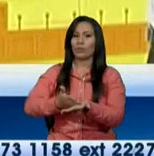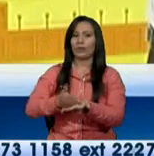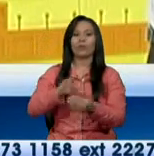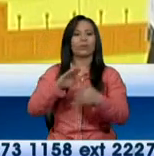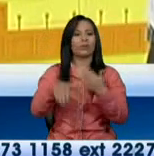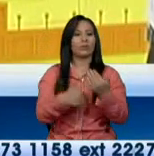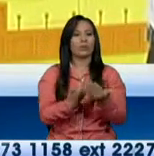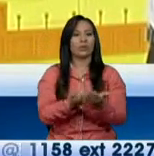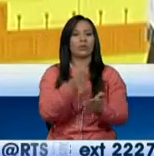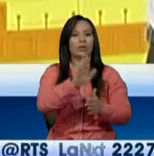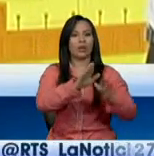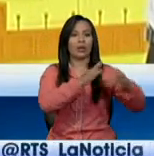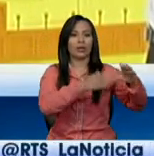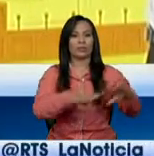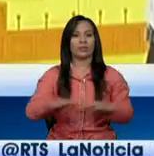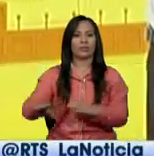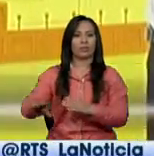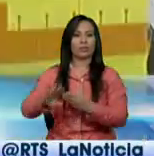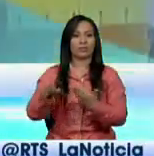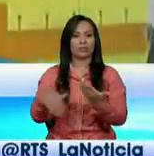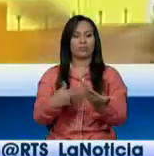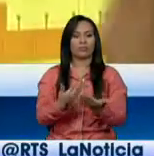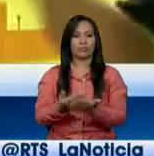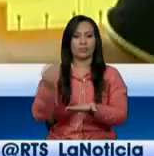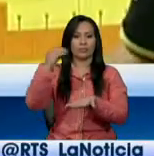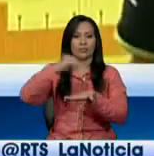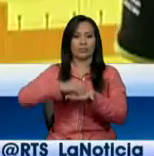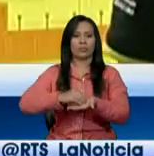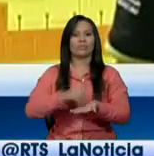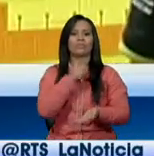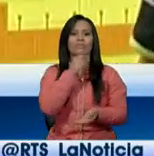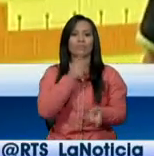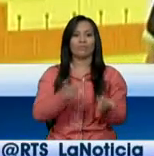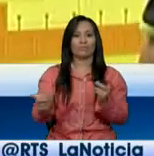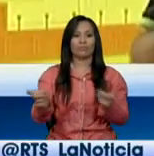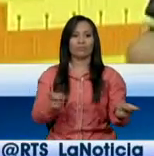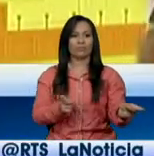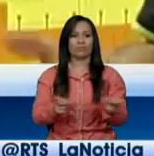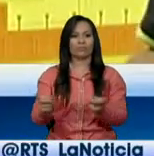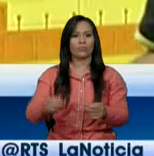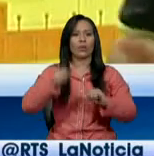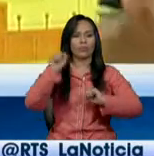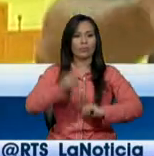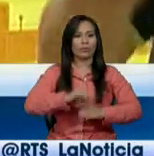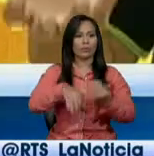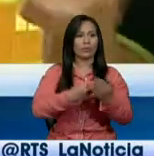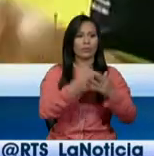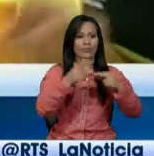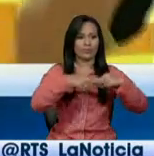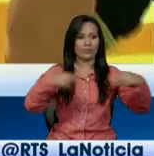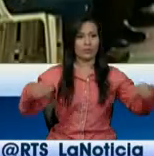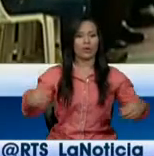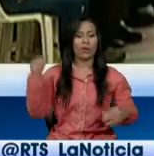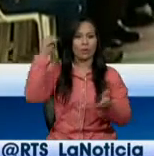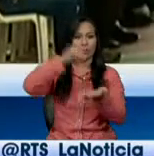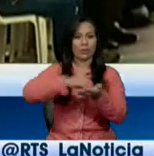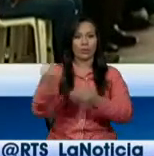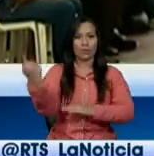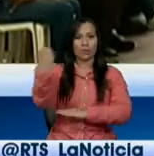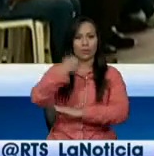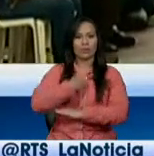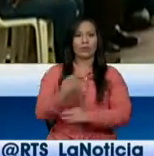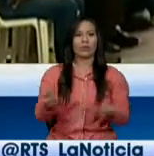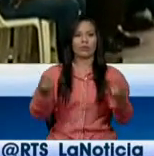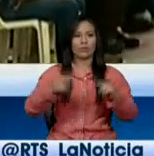se suspendan las clases el momento en que las condiciones naturales nos obliguen a hacerlo. Además, dio